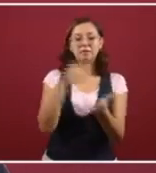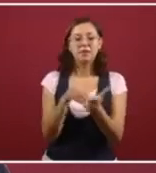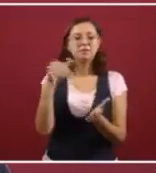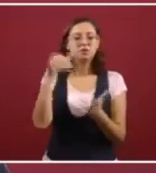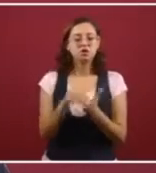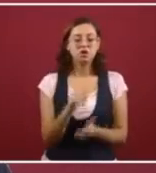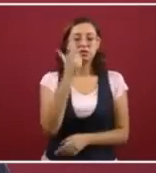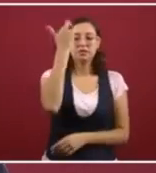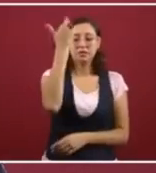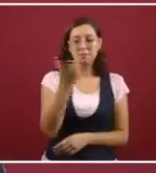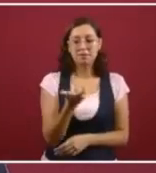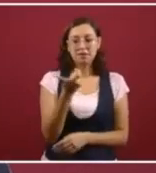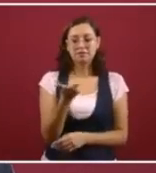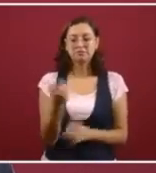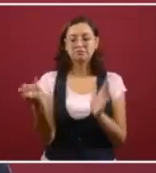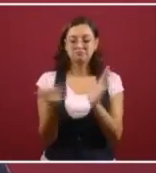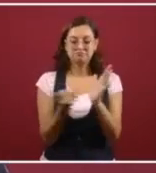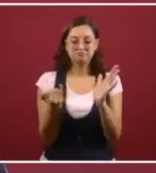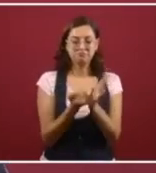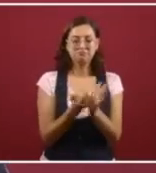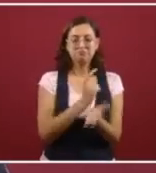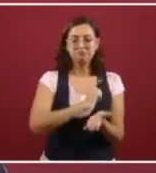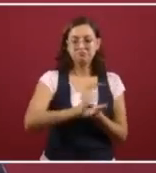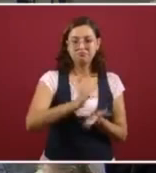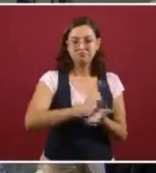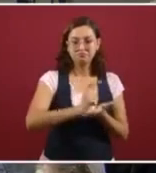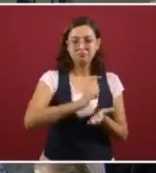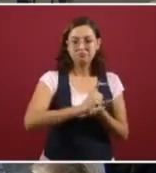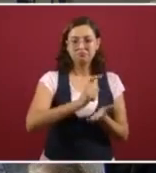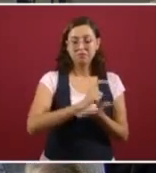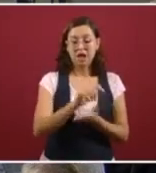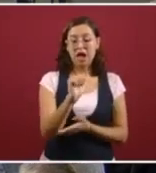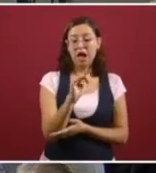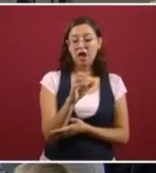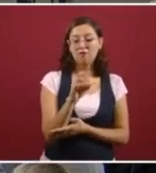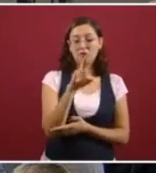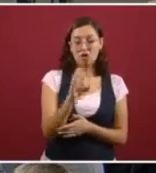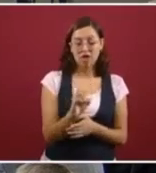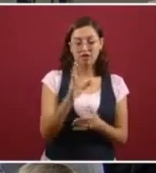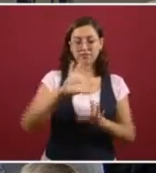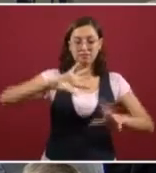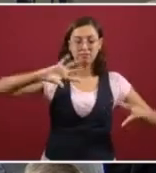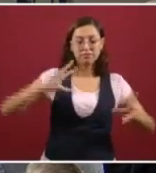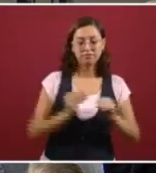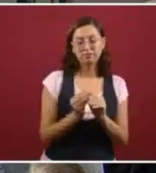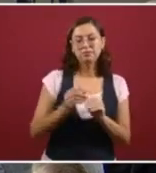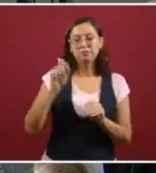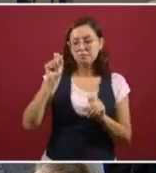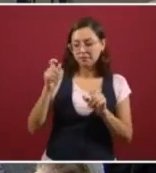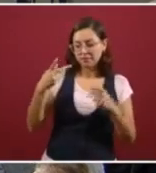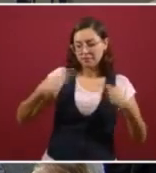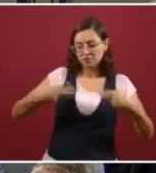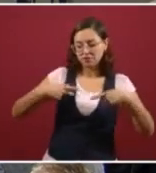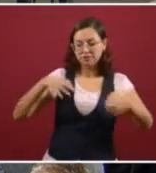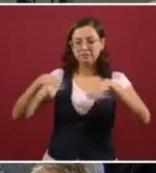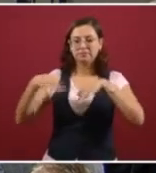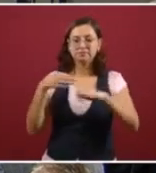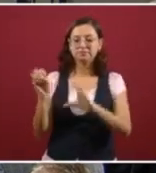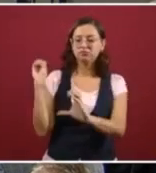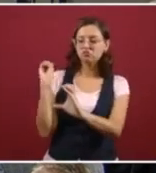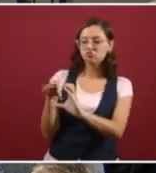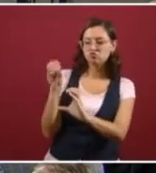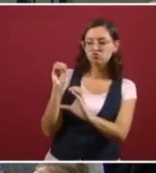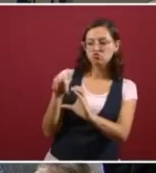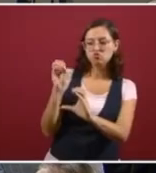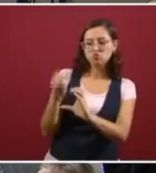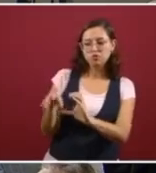a pasar de las comisiones, de los manejadores de los fondos a las cuentas de los trabajadores. En un sentido